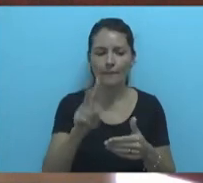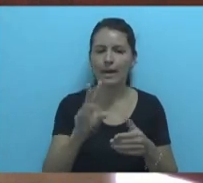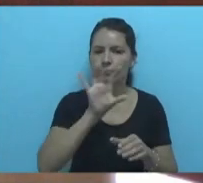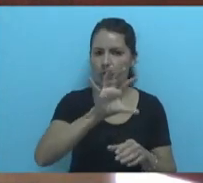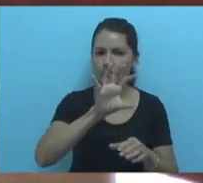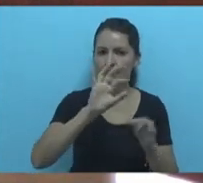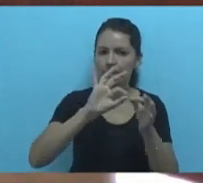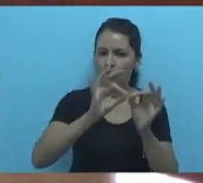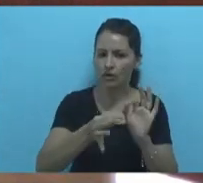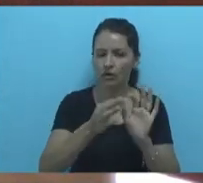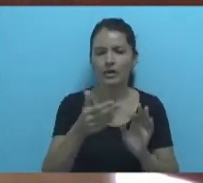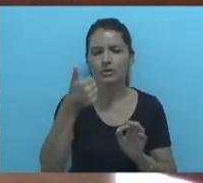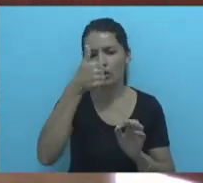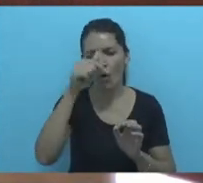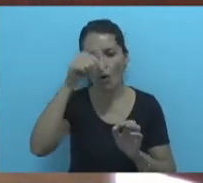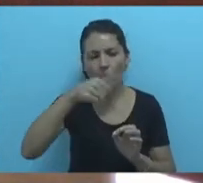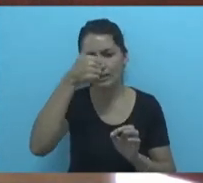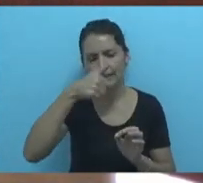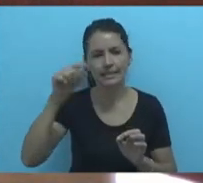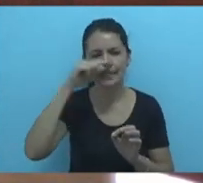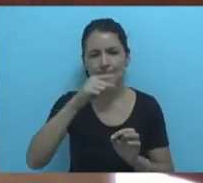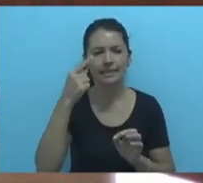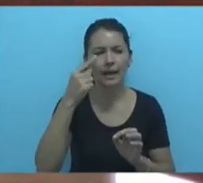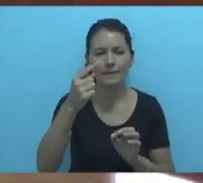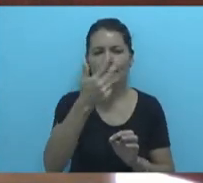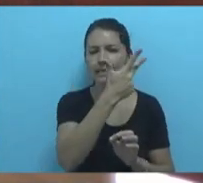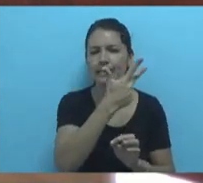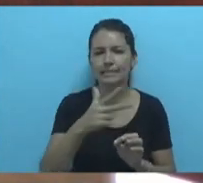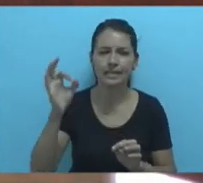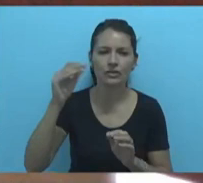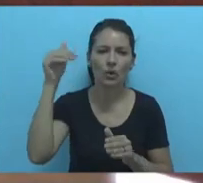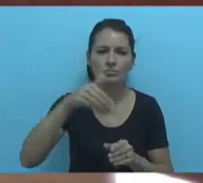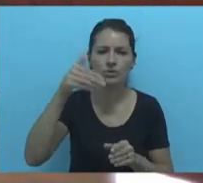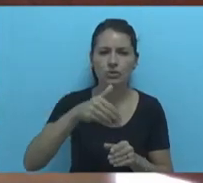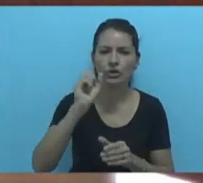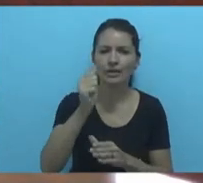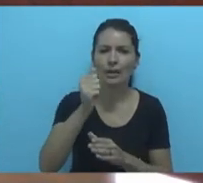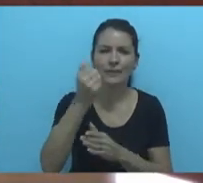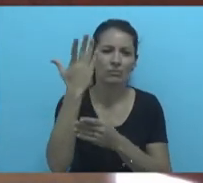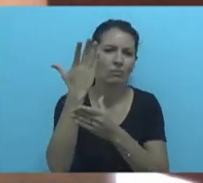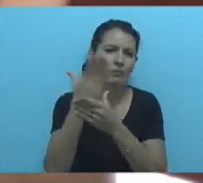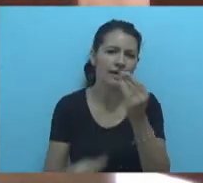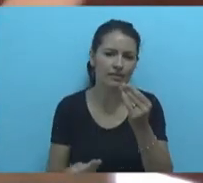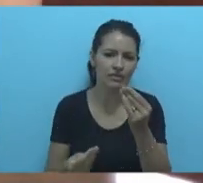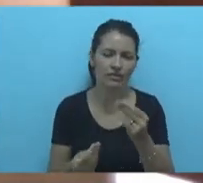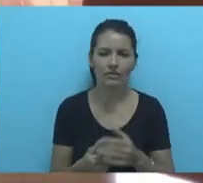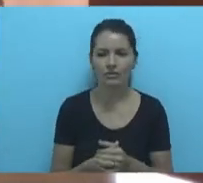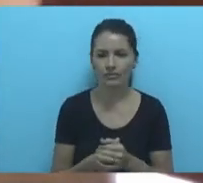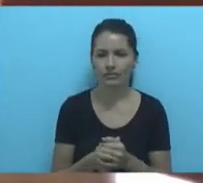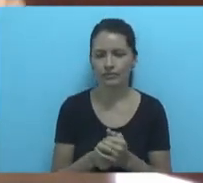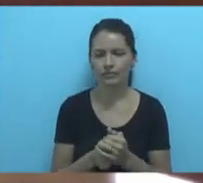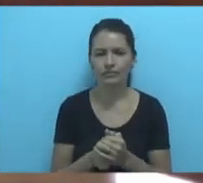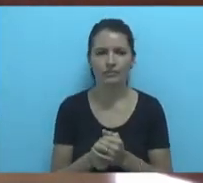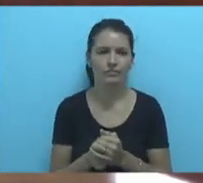en Corrientes, 67.300 millones de pesos en concepto de pérdidas en un primer